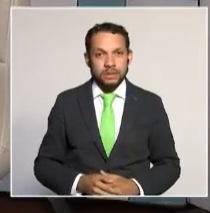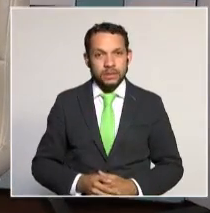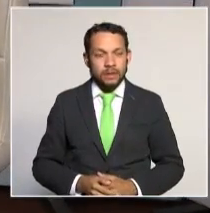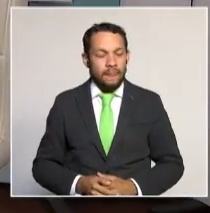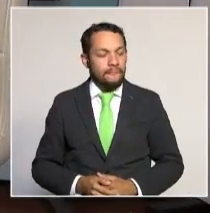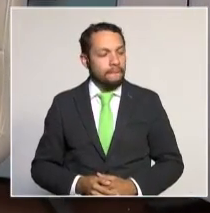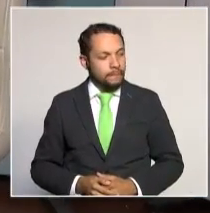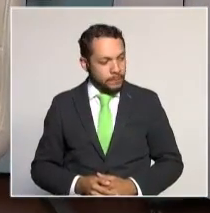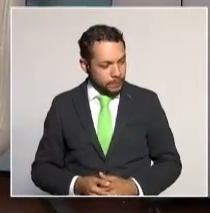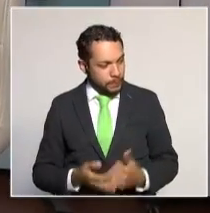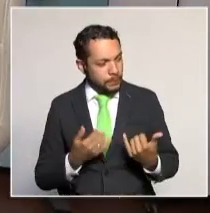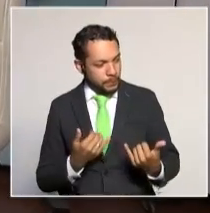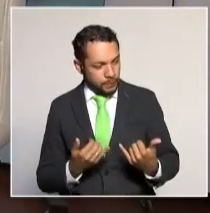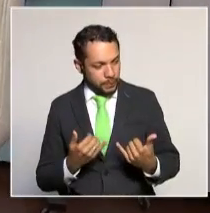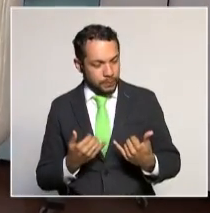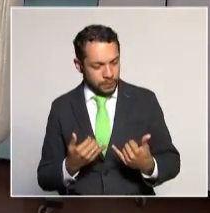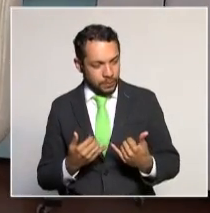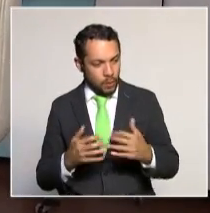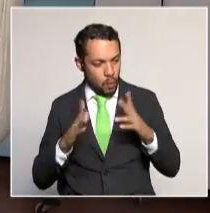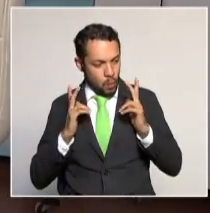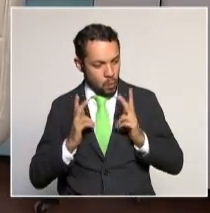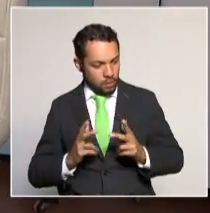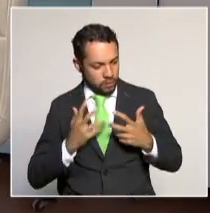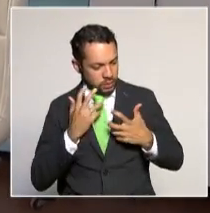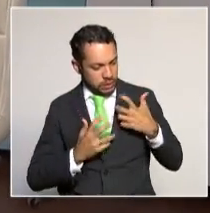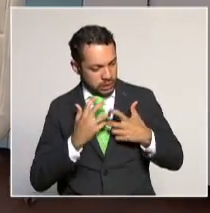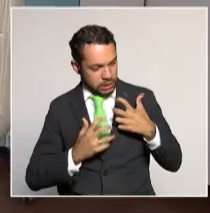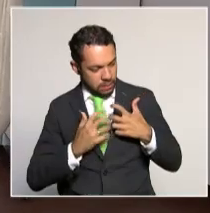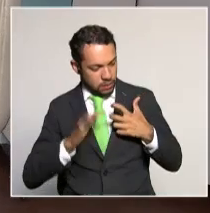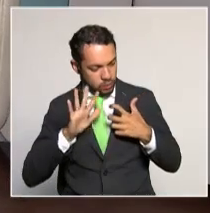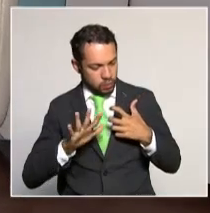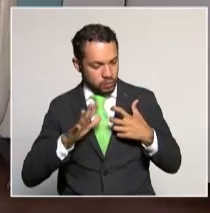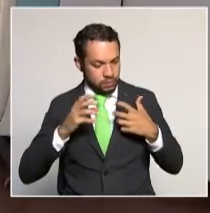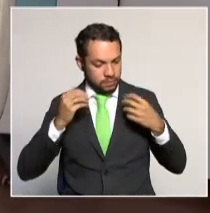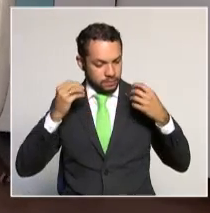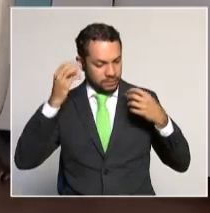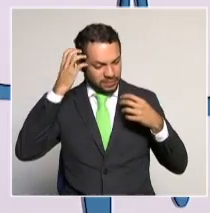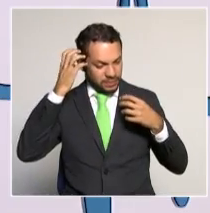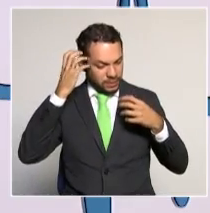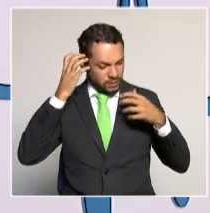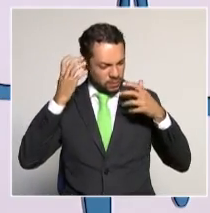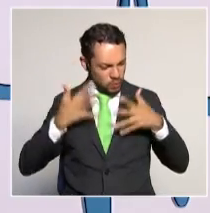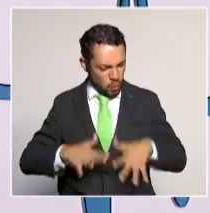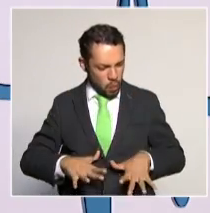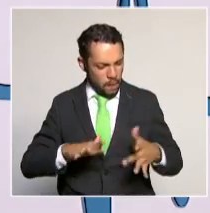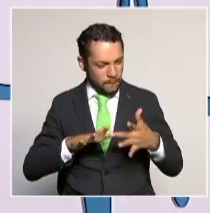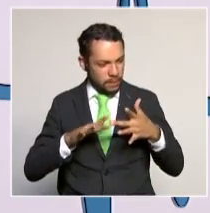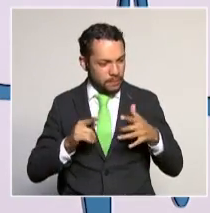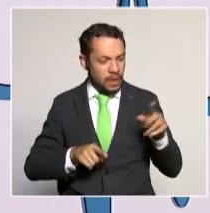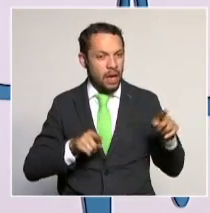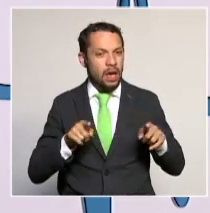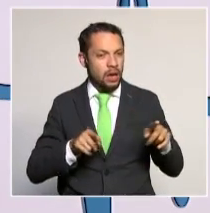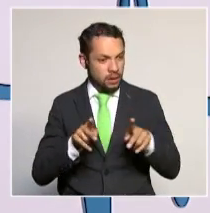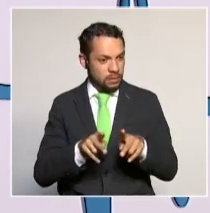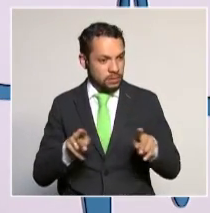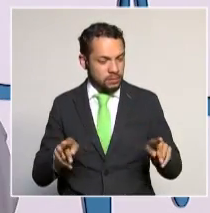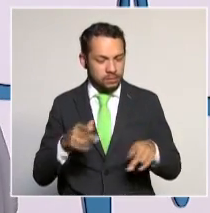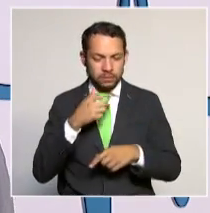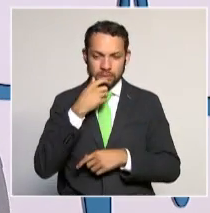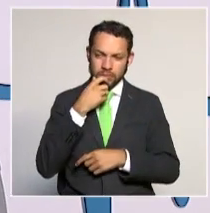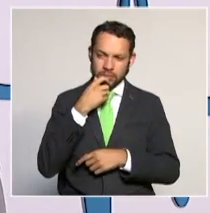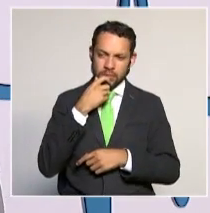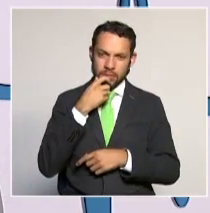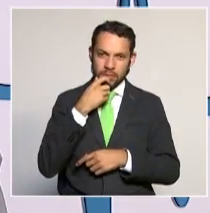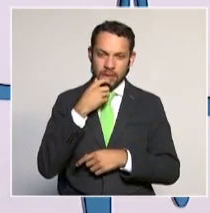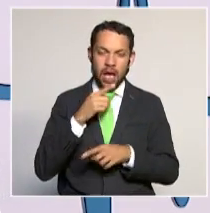En ese proceso, digamos, patológico que se va desarrollando, muchas personas empiezan a tener, además de ese pensamiento,